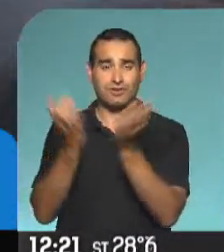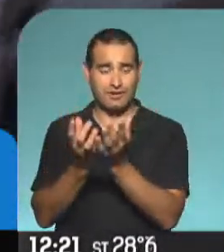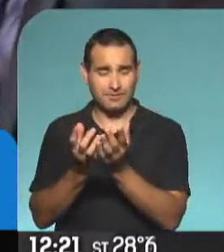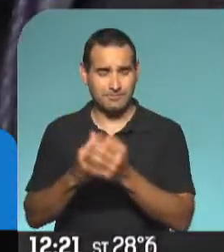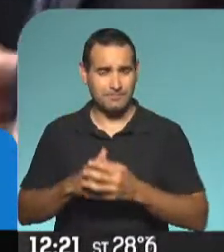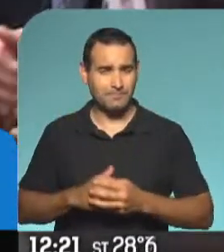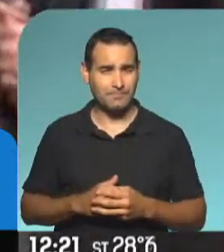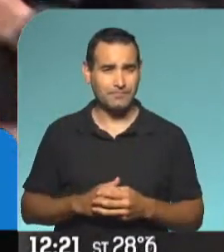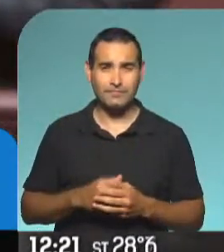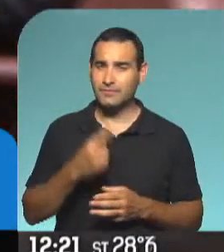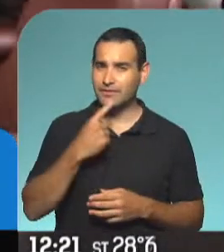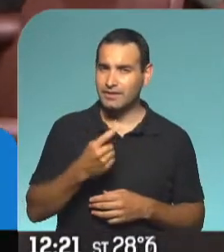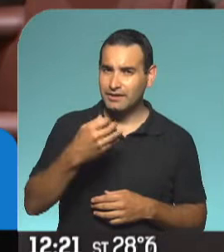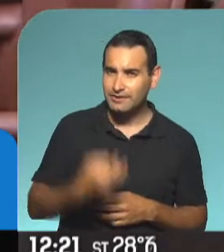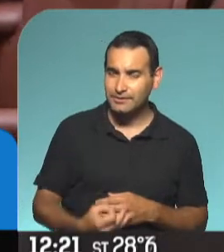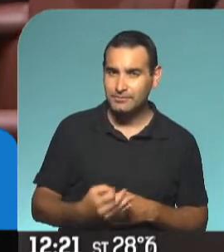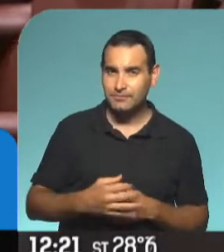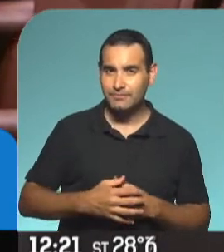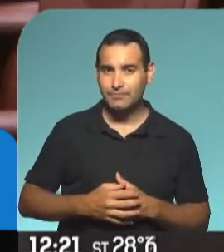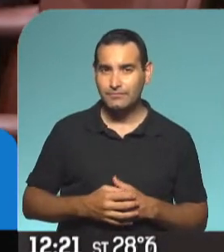que específicamente